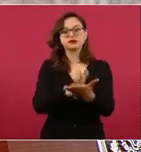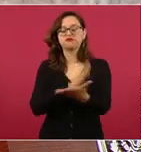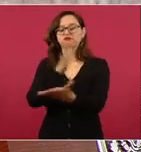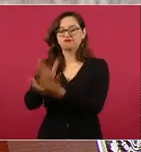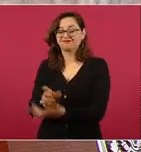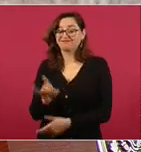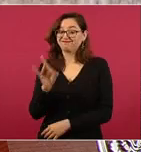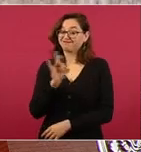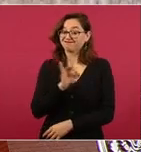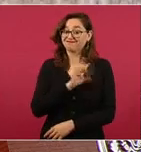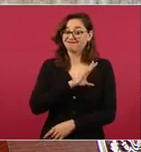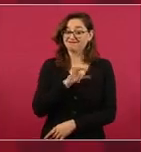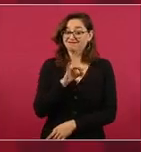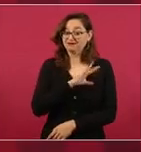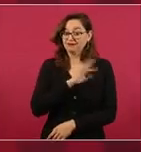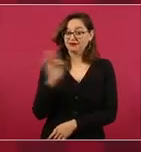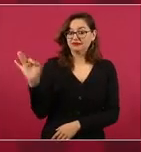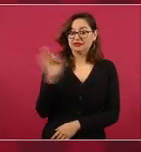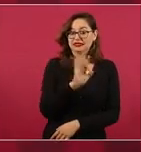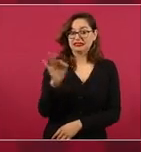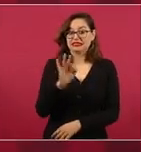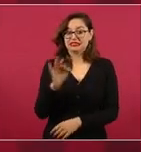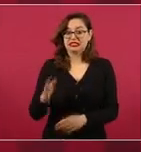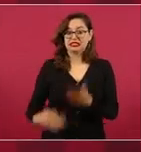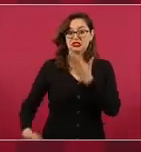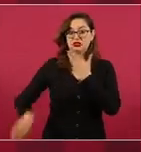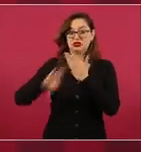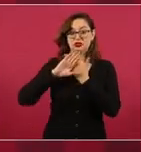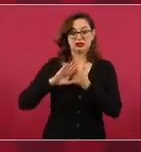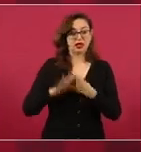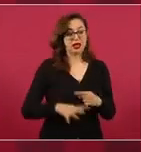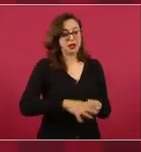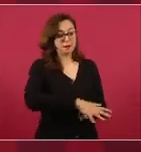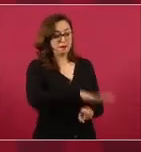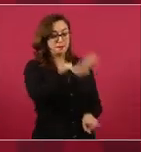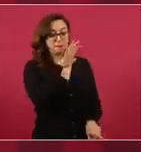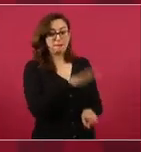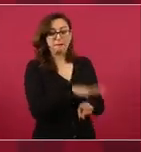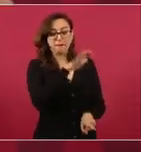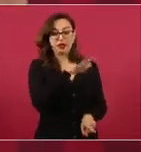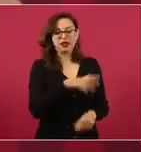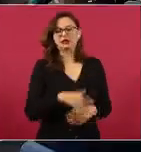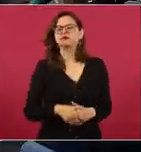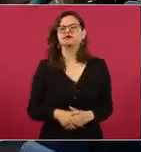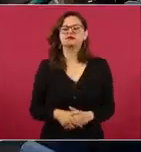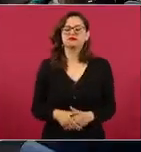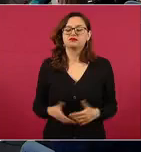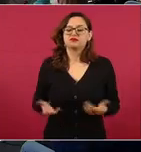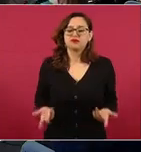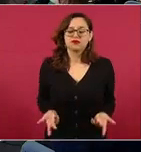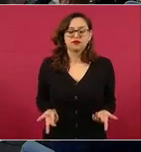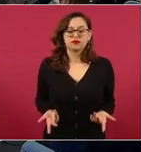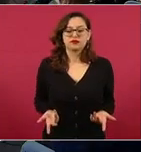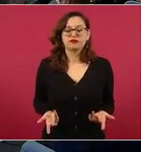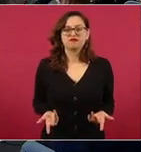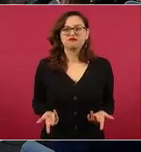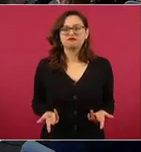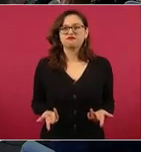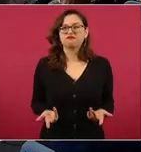No era para que la gente se sumara, sino para que se considerara de que era un